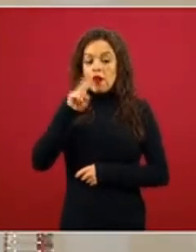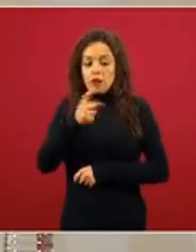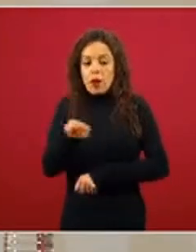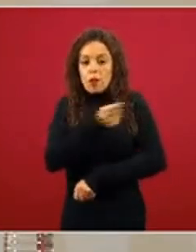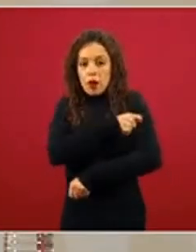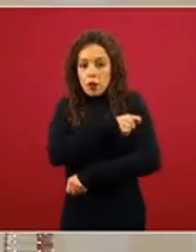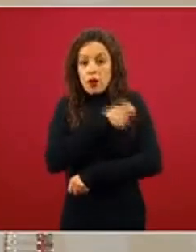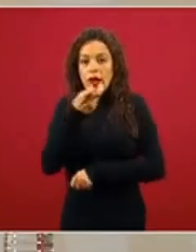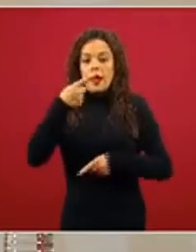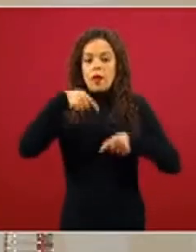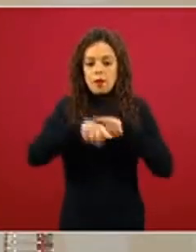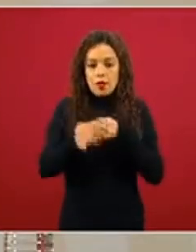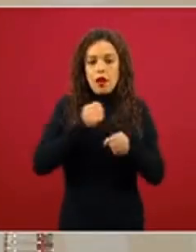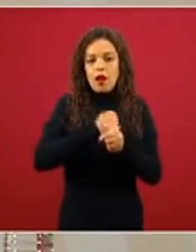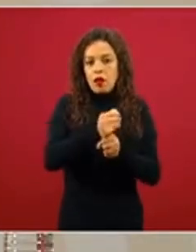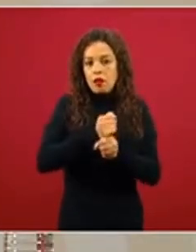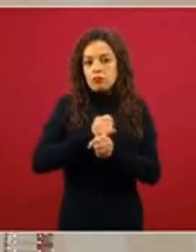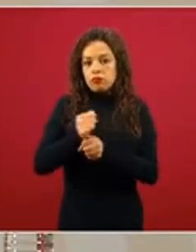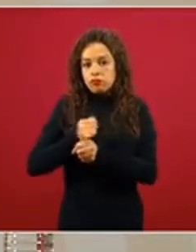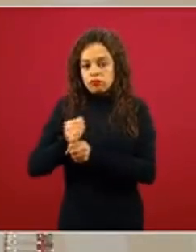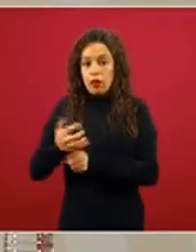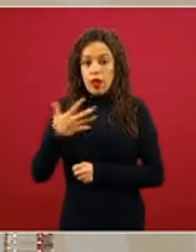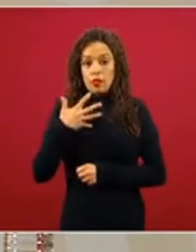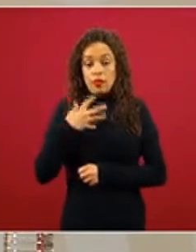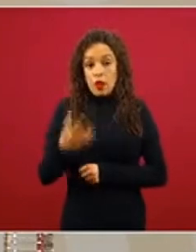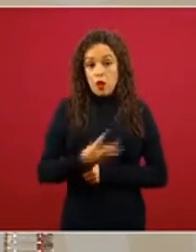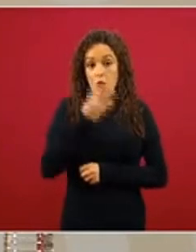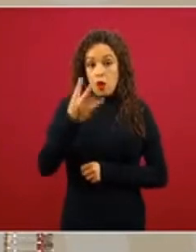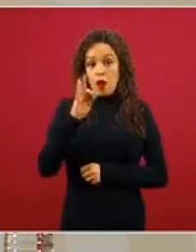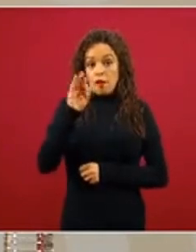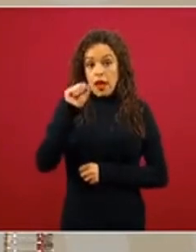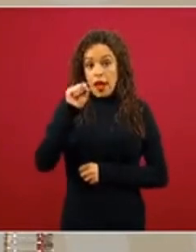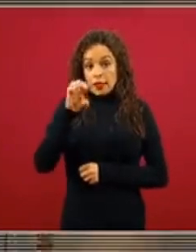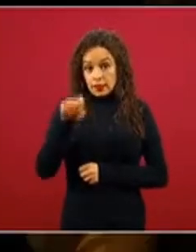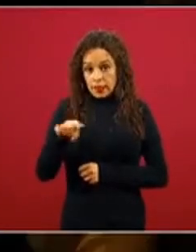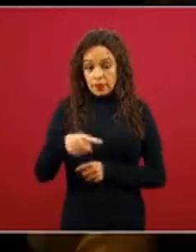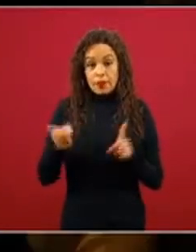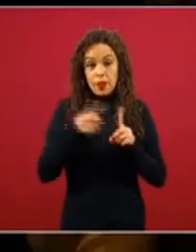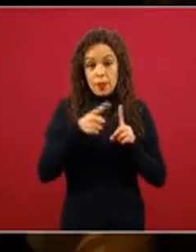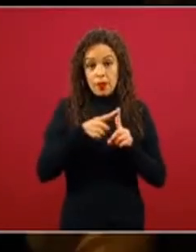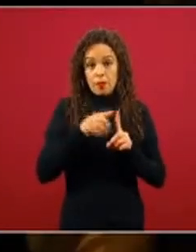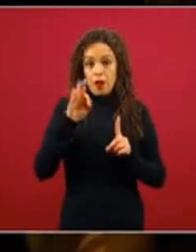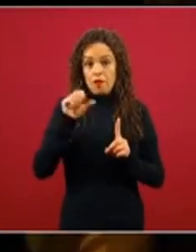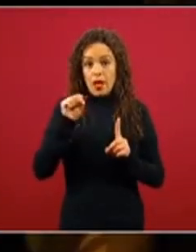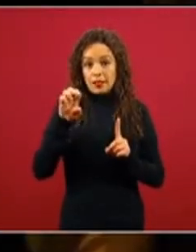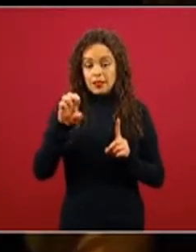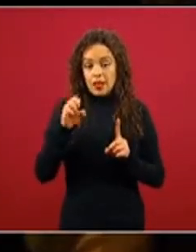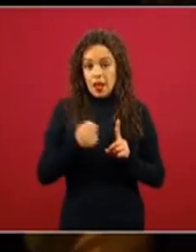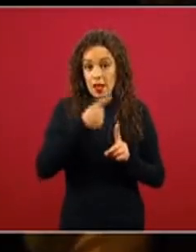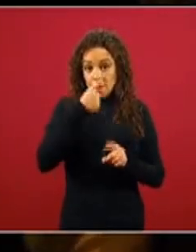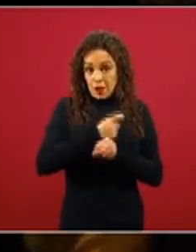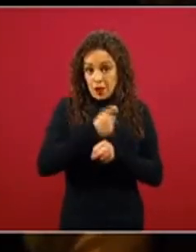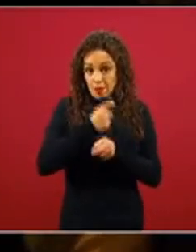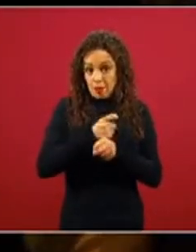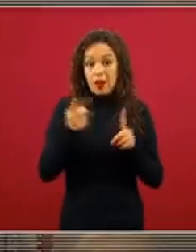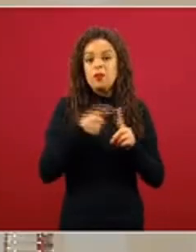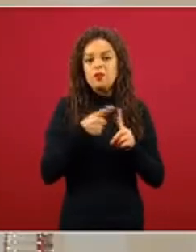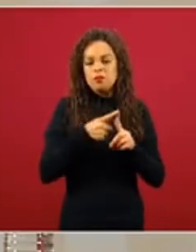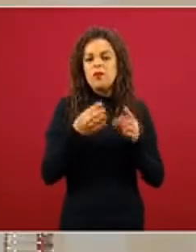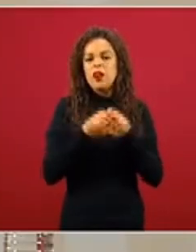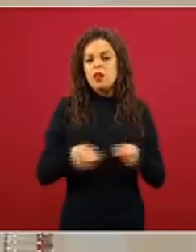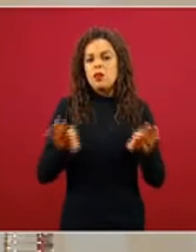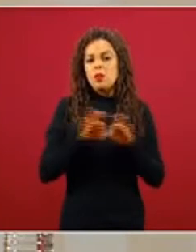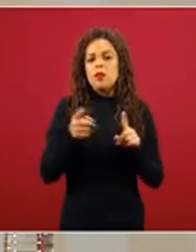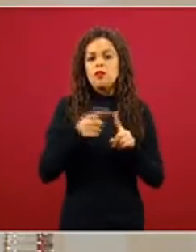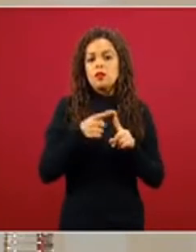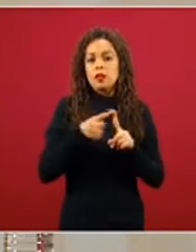que se han definido 4. La primera es la investigación fase 1, que tiene como objetivo fundamental el